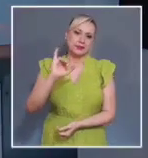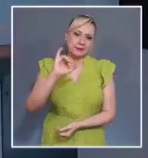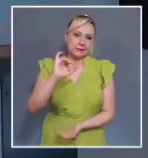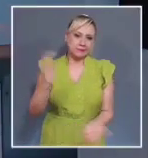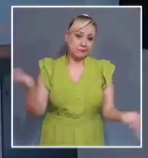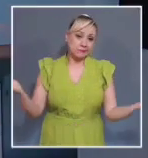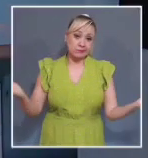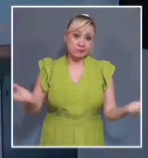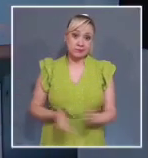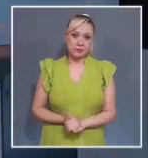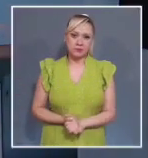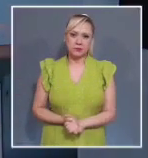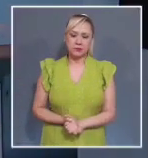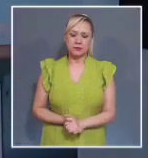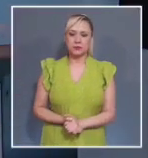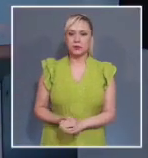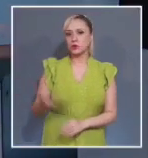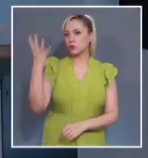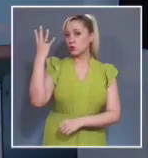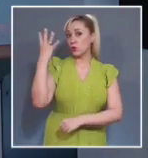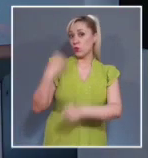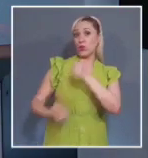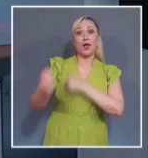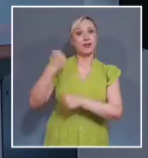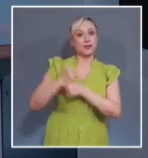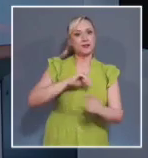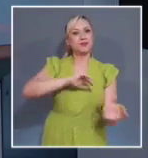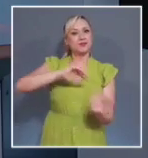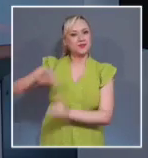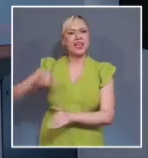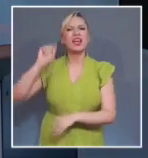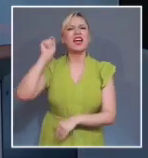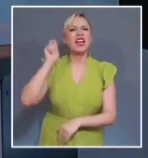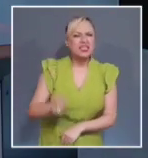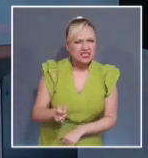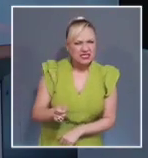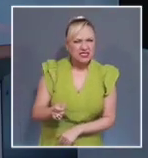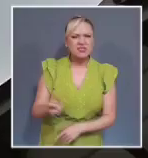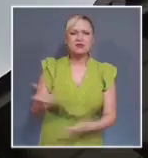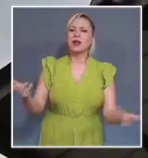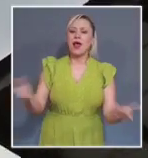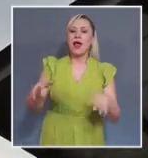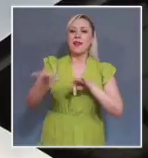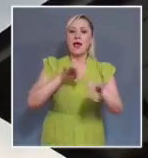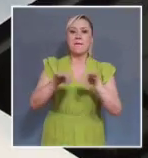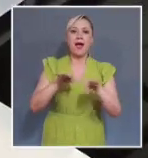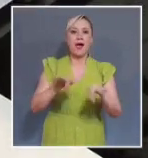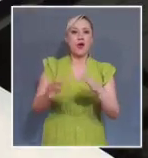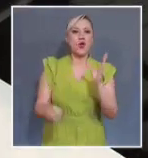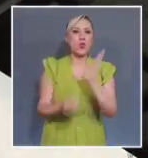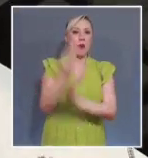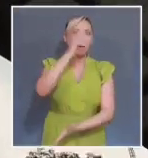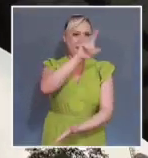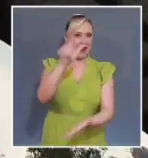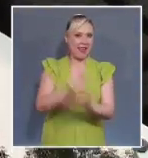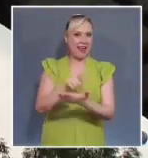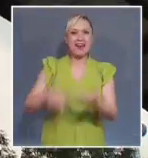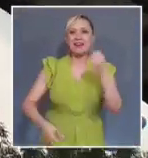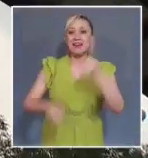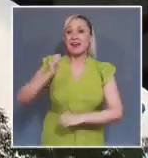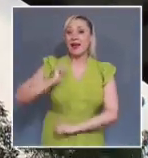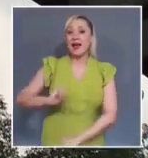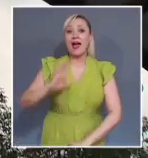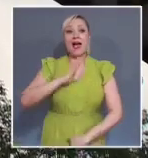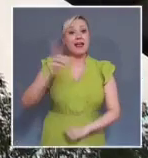A 4 años de la reforma que modificó la justicia laboral, el Poder Judicial Federal cuenta ya con